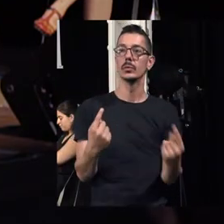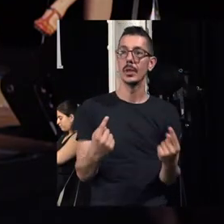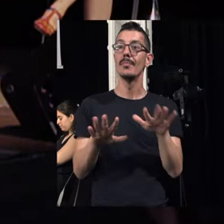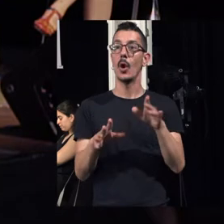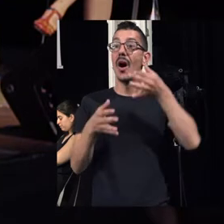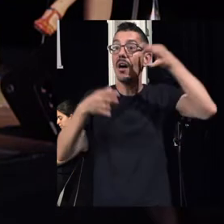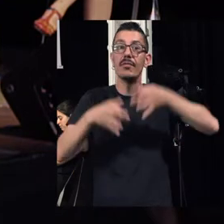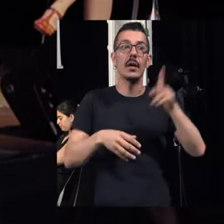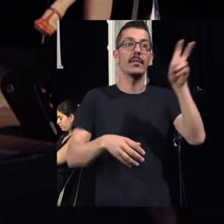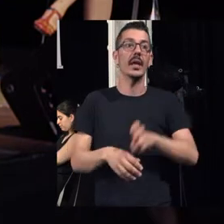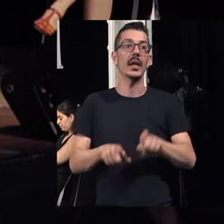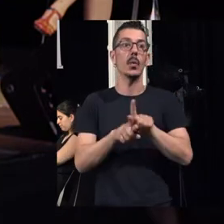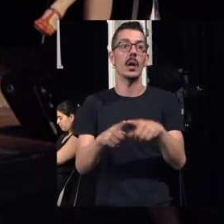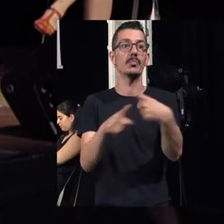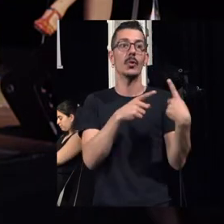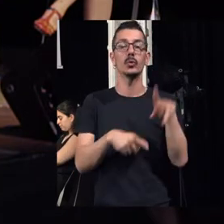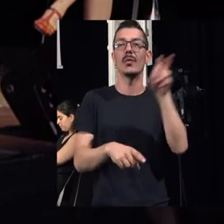poder,